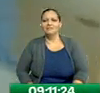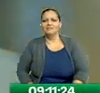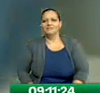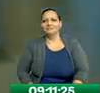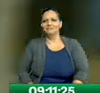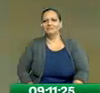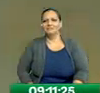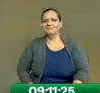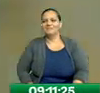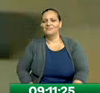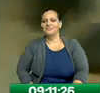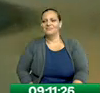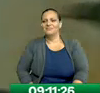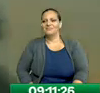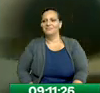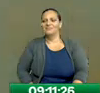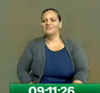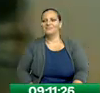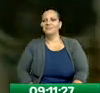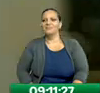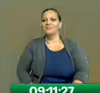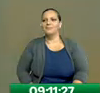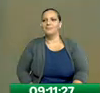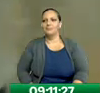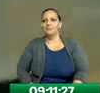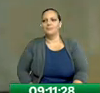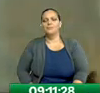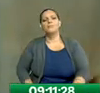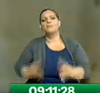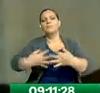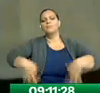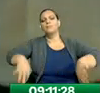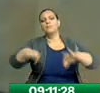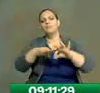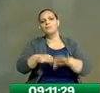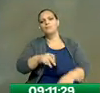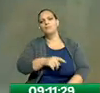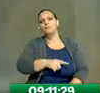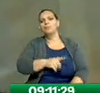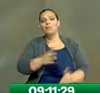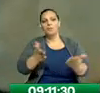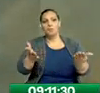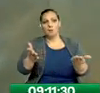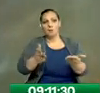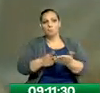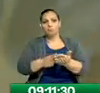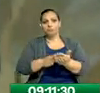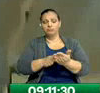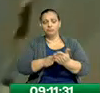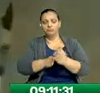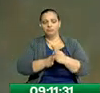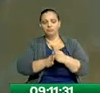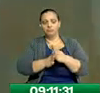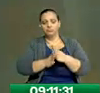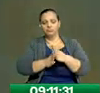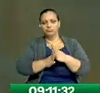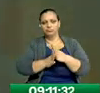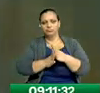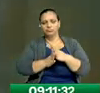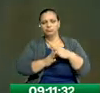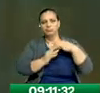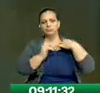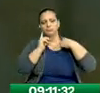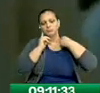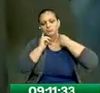también fortalecer su fe, tablets para que puedan conversar con sus seres queridos mientras están